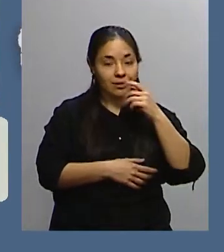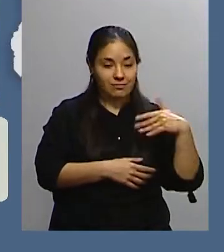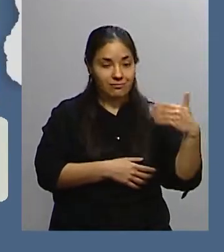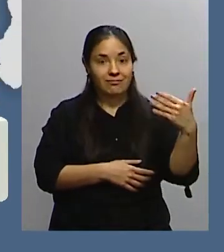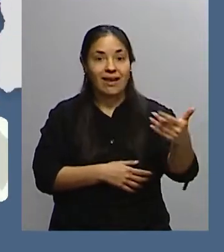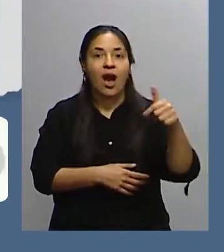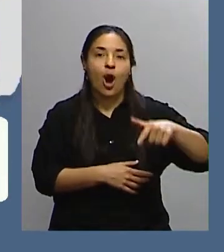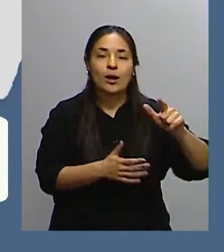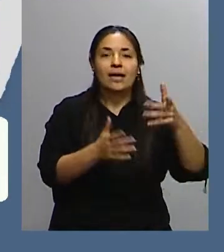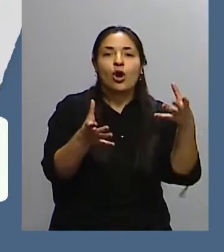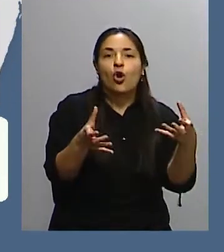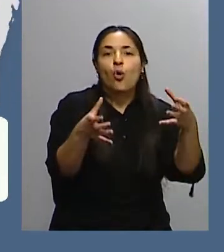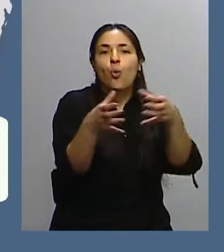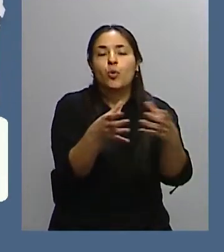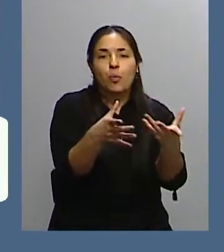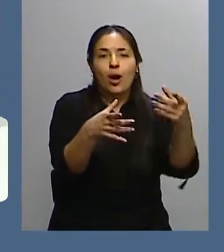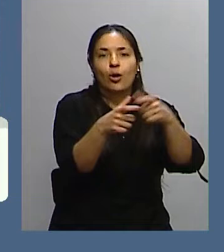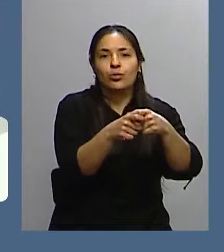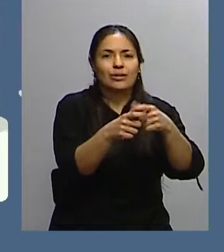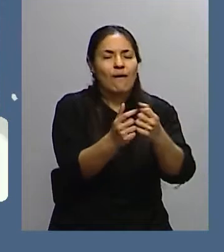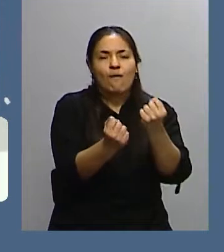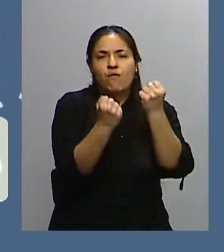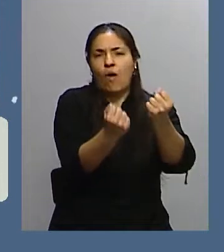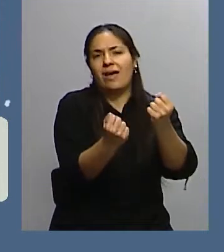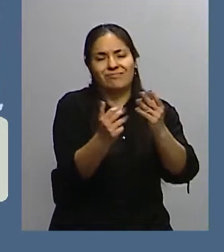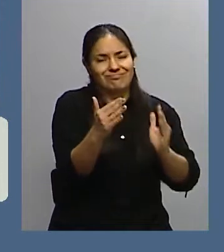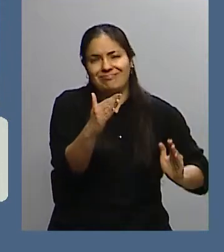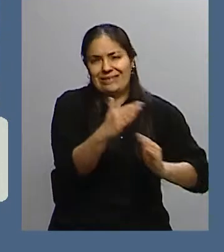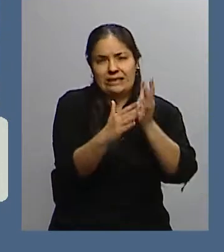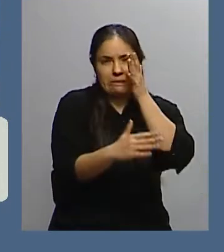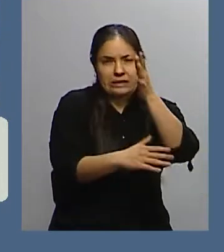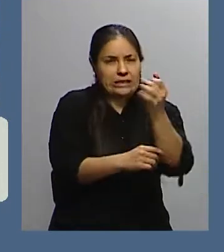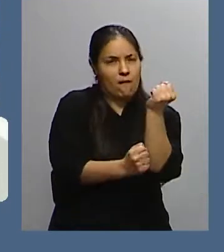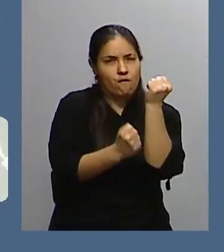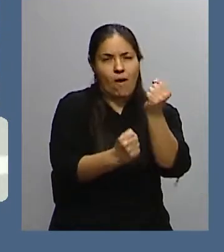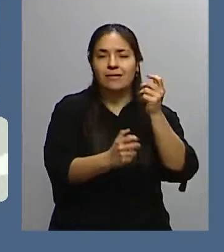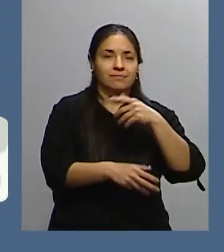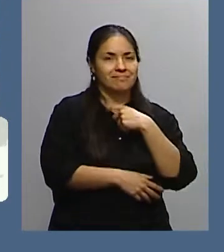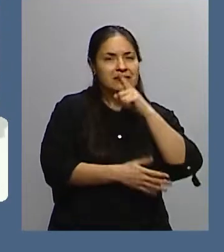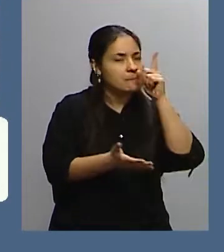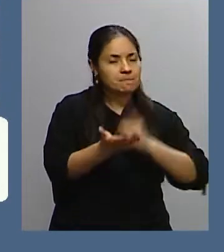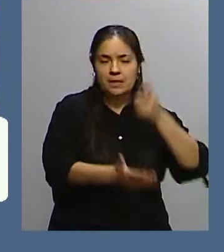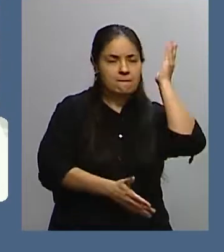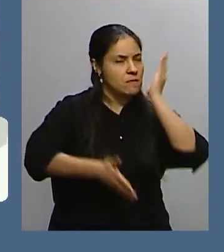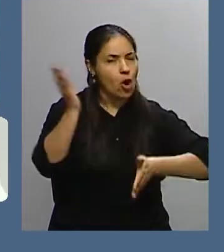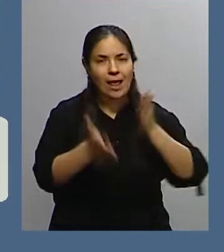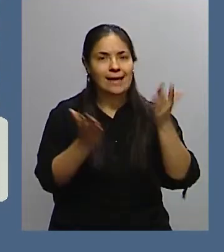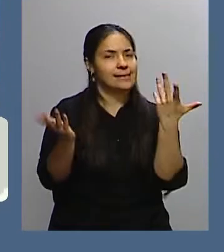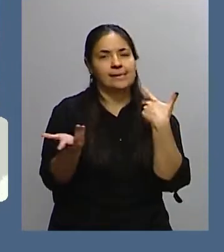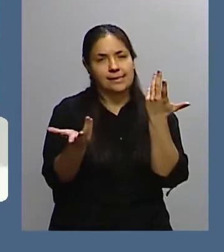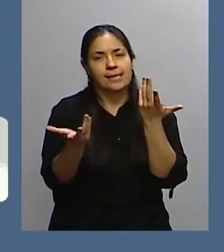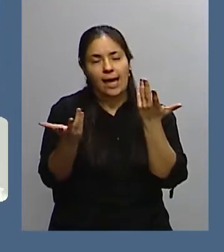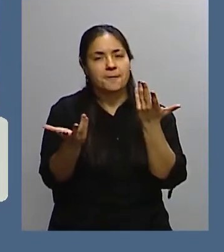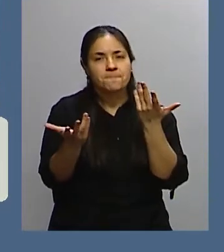las orgánicas ultras, digamos, que Claro. tienen una posición de violencia, porque tienen una ideología